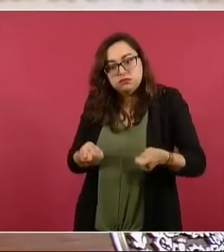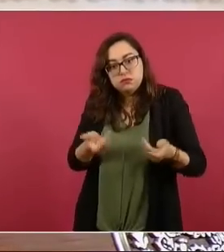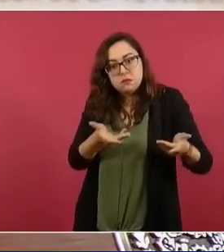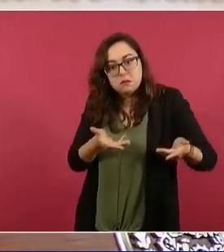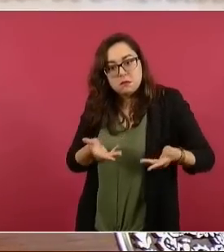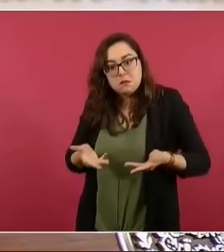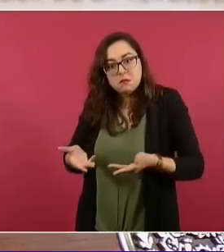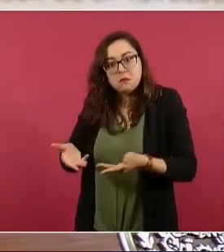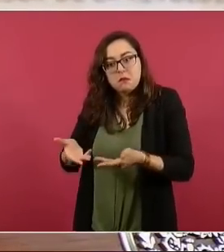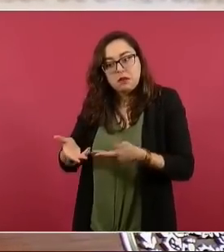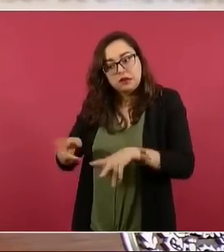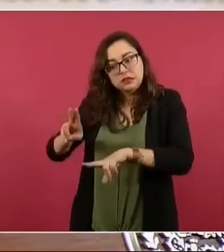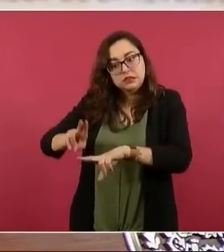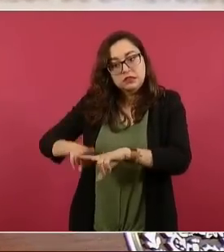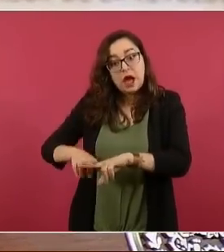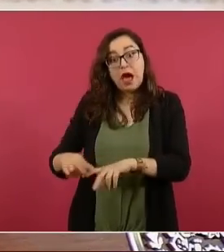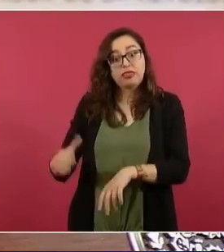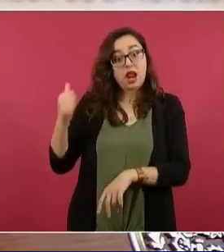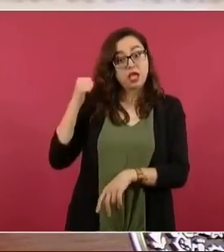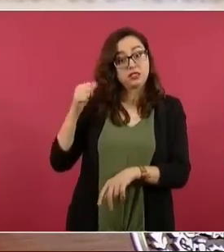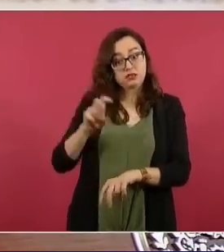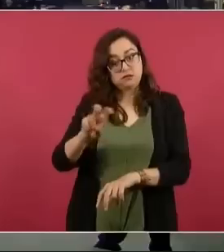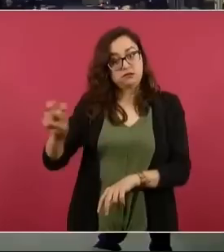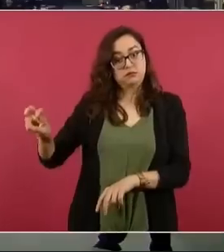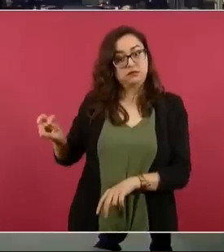y sentarlos atrás.